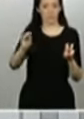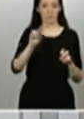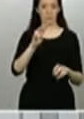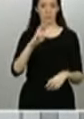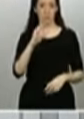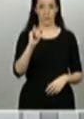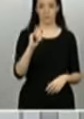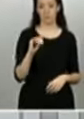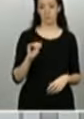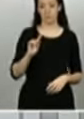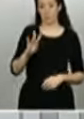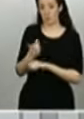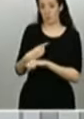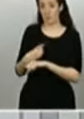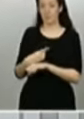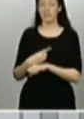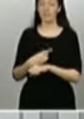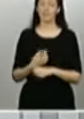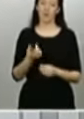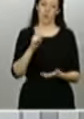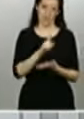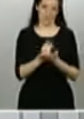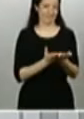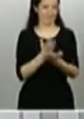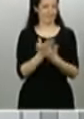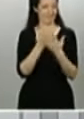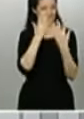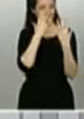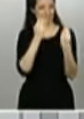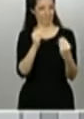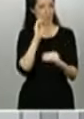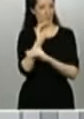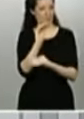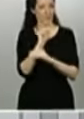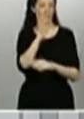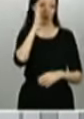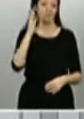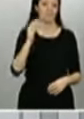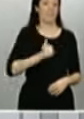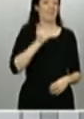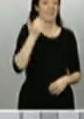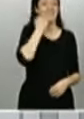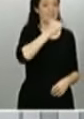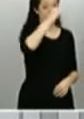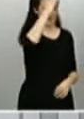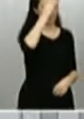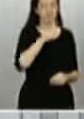la pandemia alcanzan a día de hoy los 121.343.